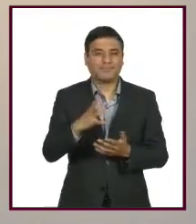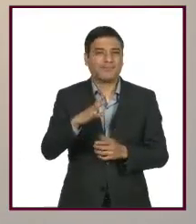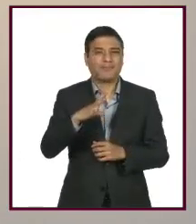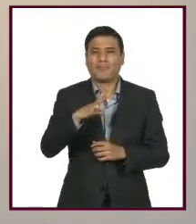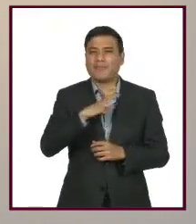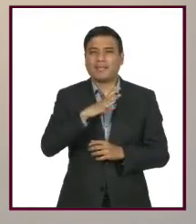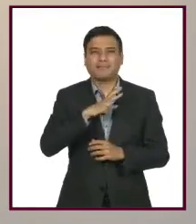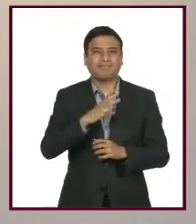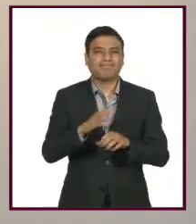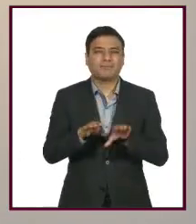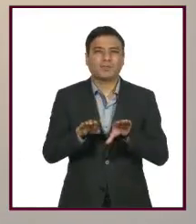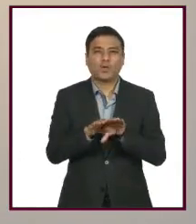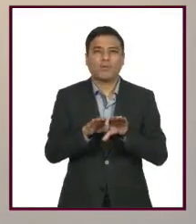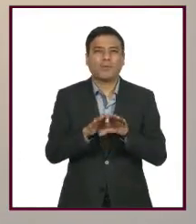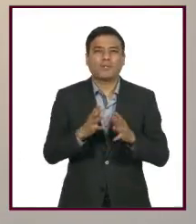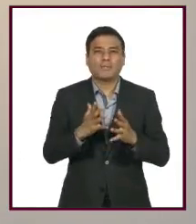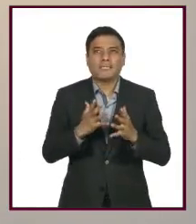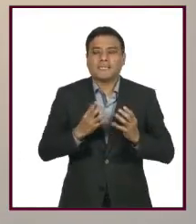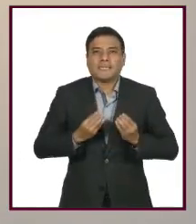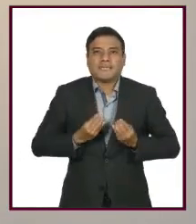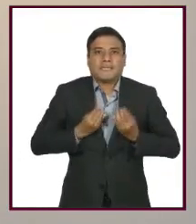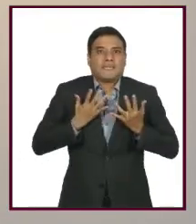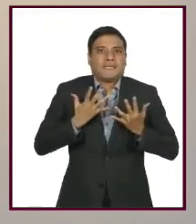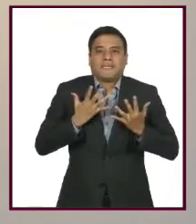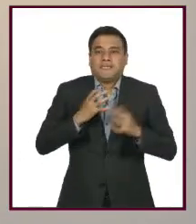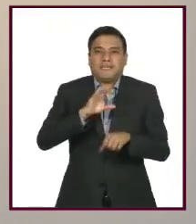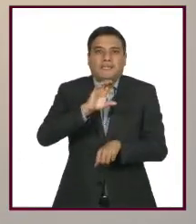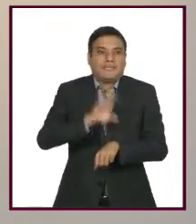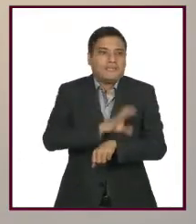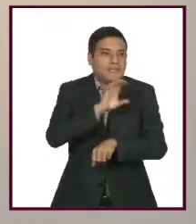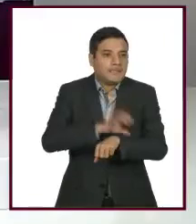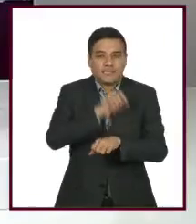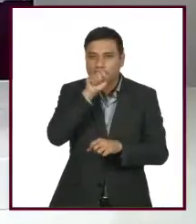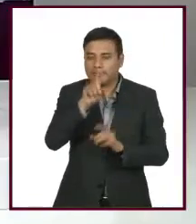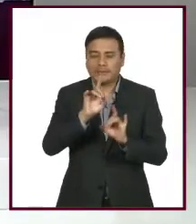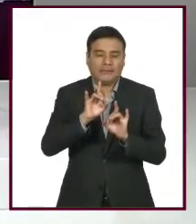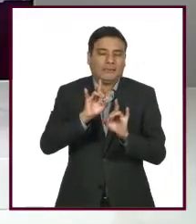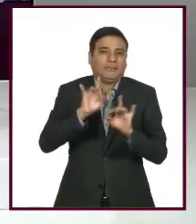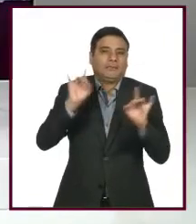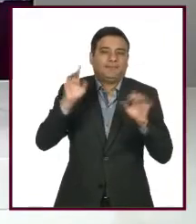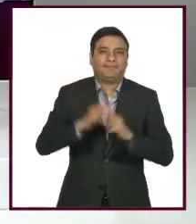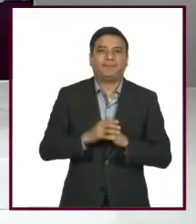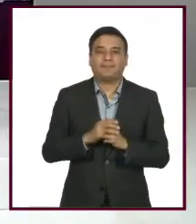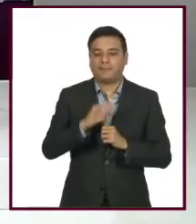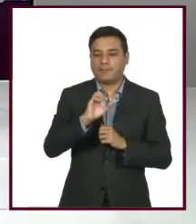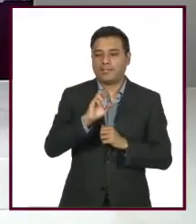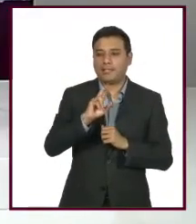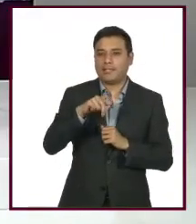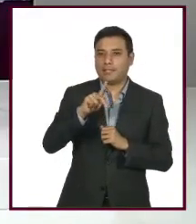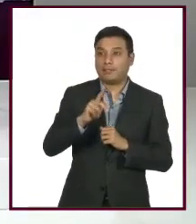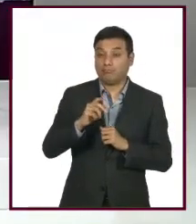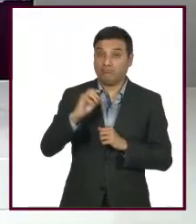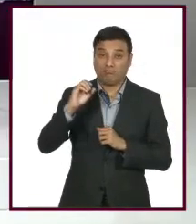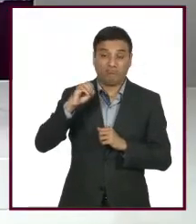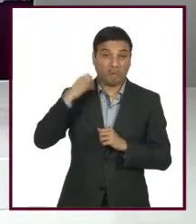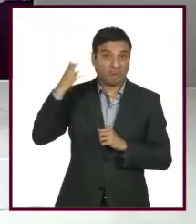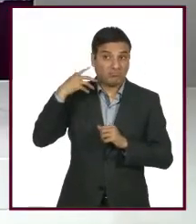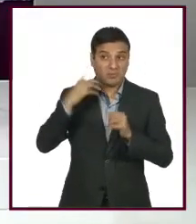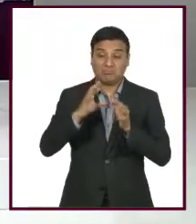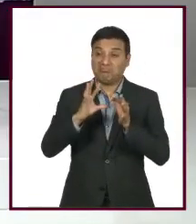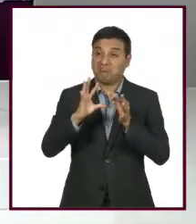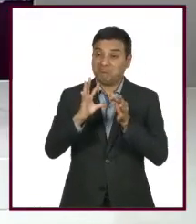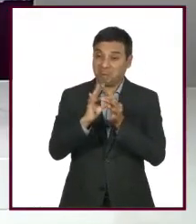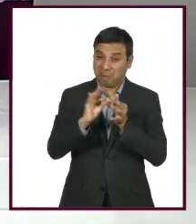mucha actividad, mucha euforia, ¿no? Mucha irritabilidad. Erika Zurita Mier, excelente ponencia, doctor,